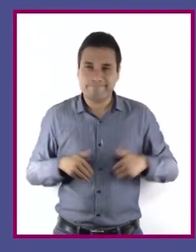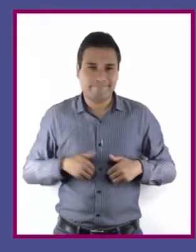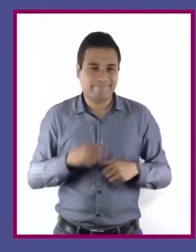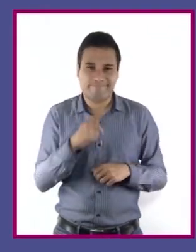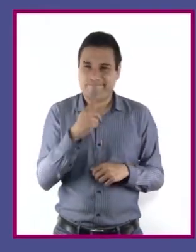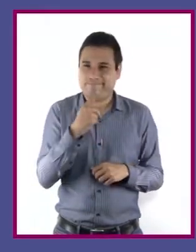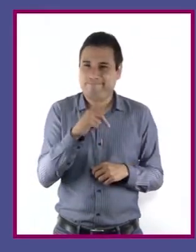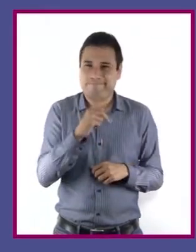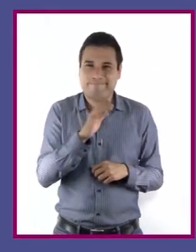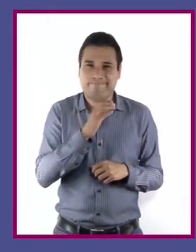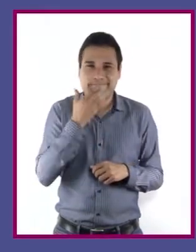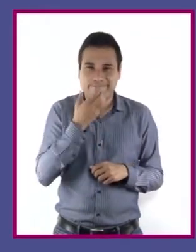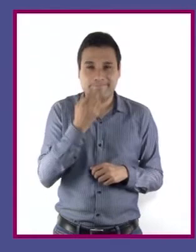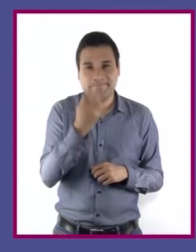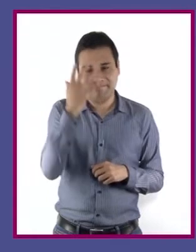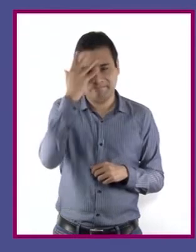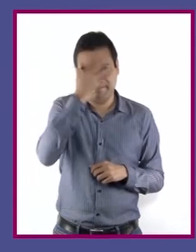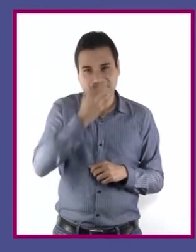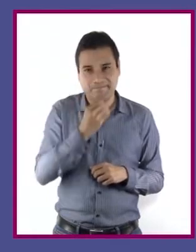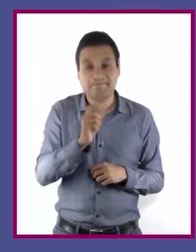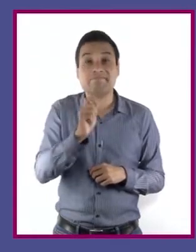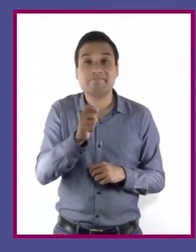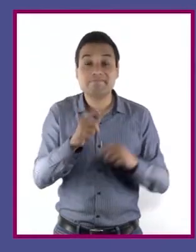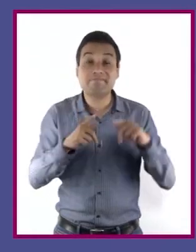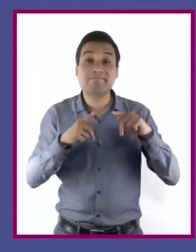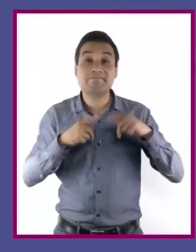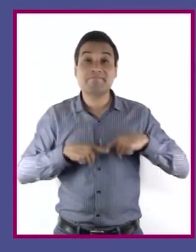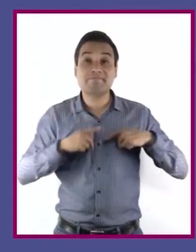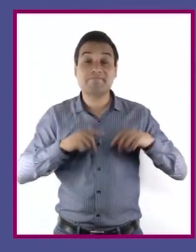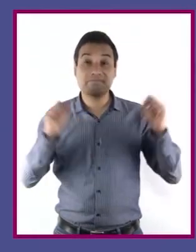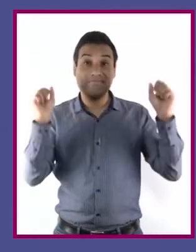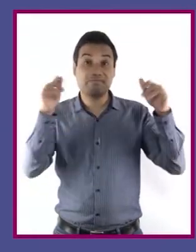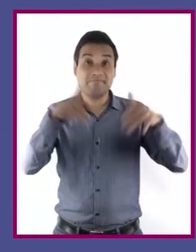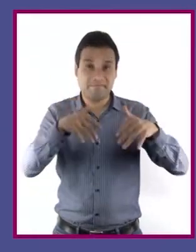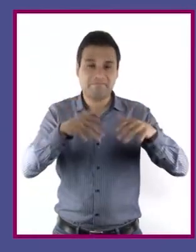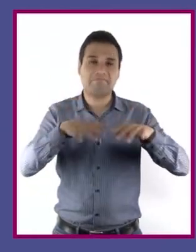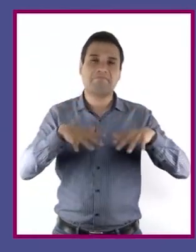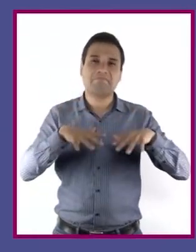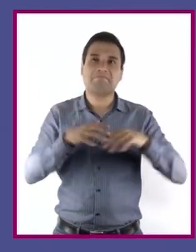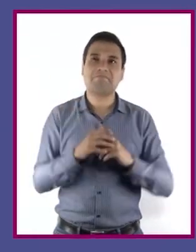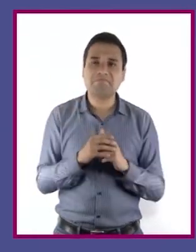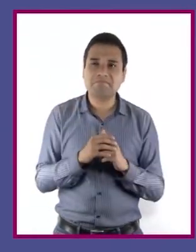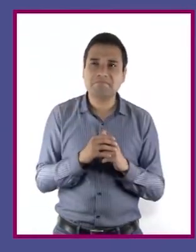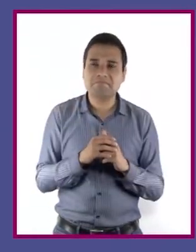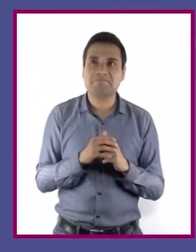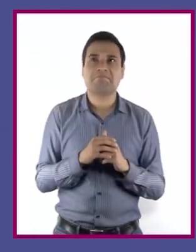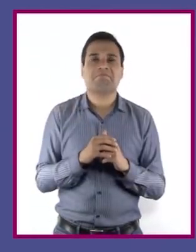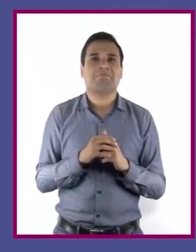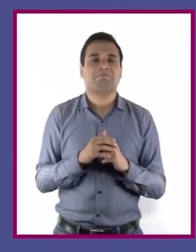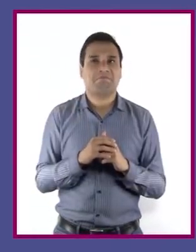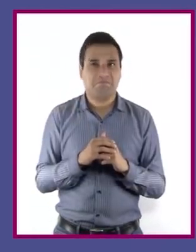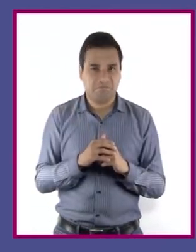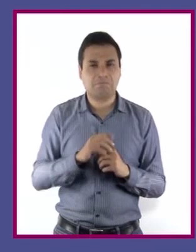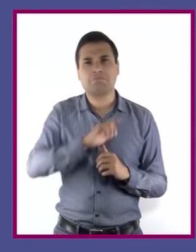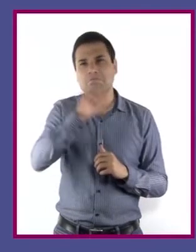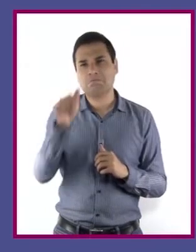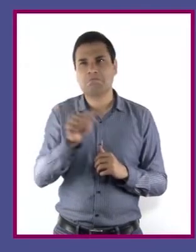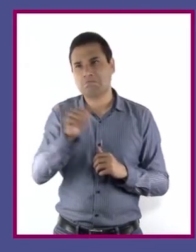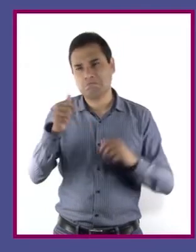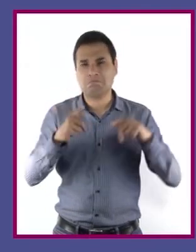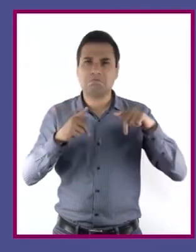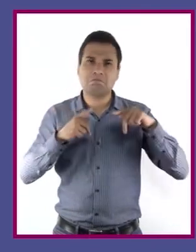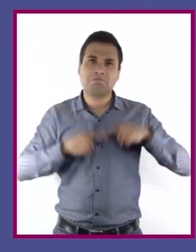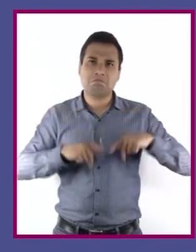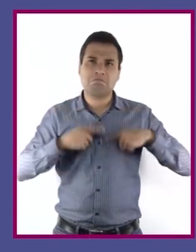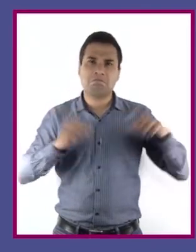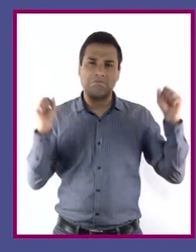lo hace hermoso. Eso quiere decir que los asistentes que vayan a la primera función tendrán una experiencia totalmente diferente a los que acudan